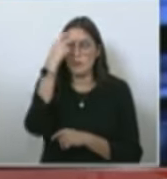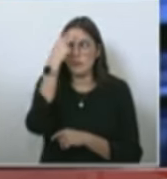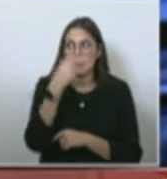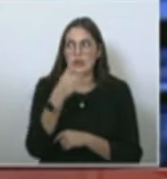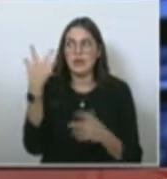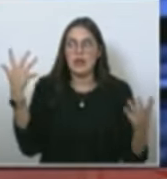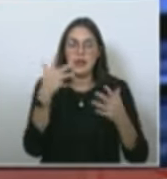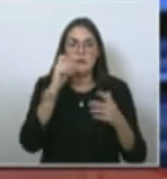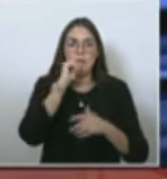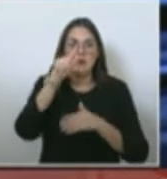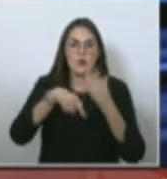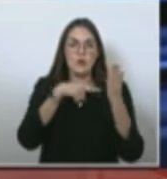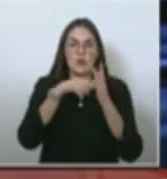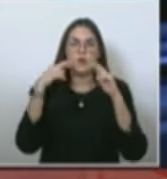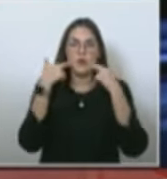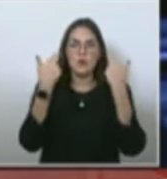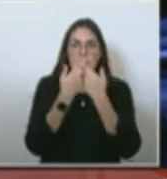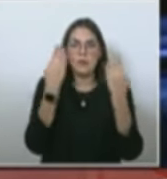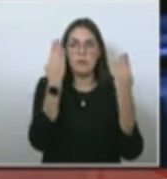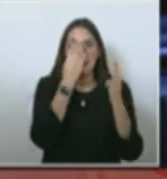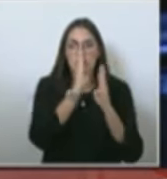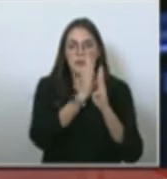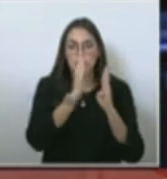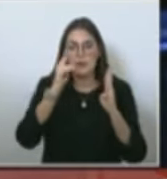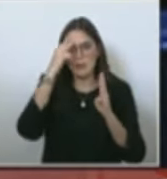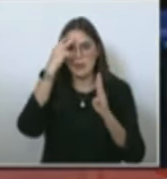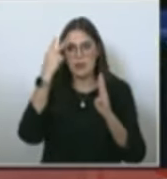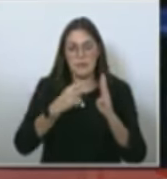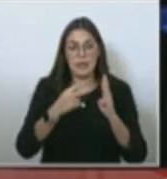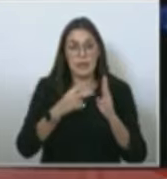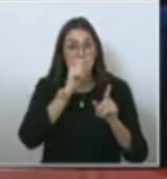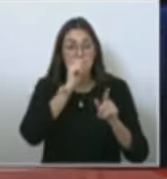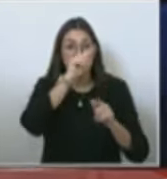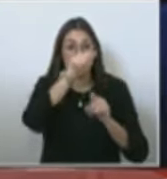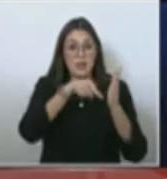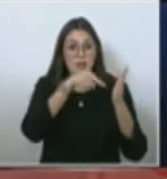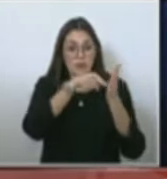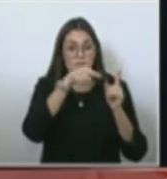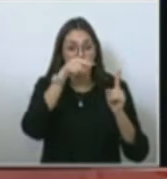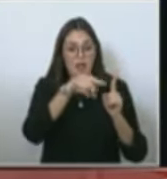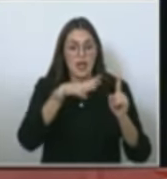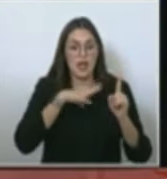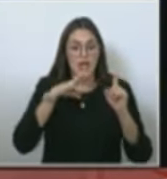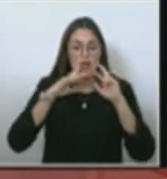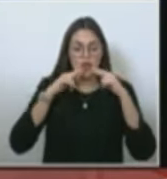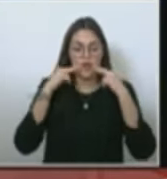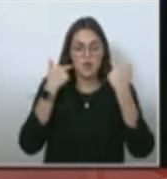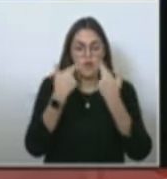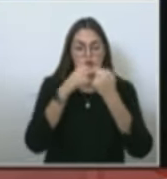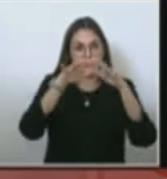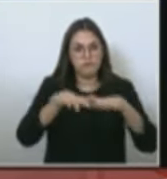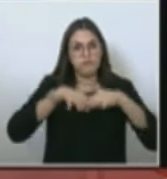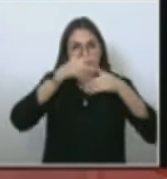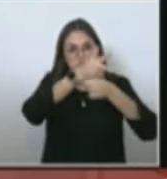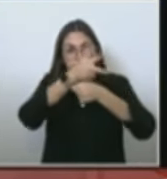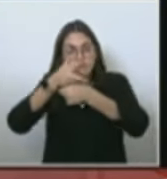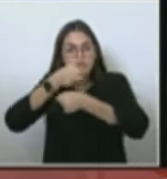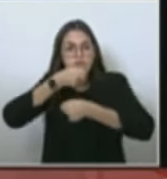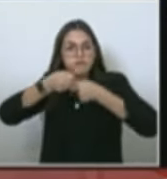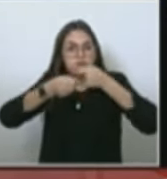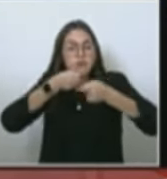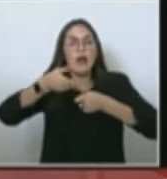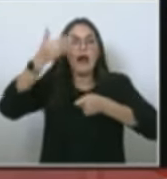la biblioteca de mi casa. Ahí mismo se dio una conferencia de prensa donde estuvieron